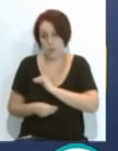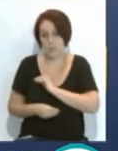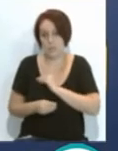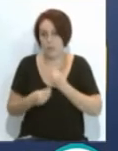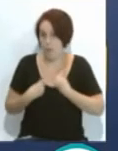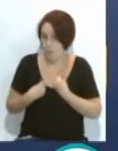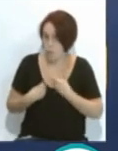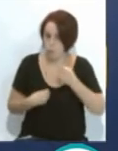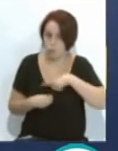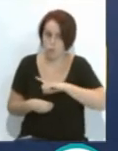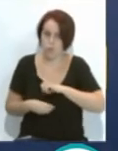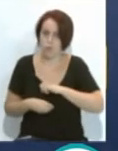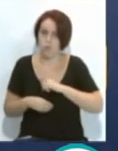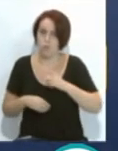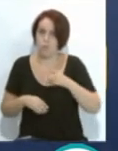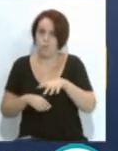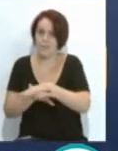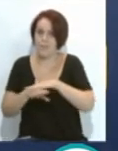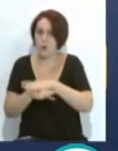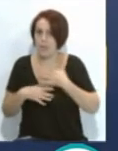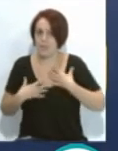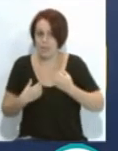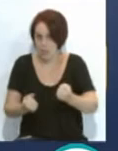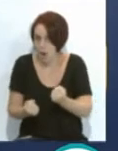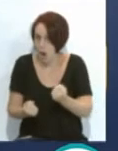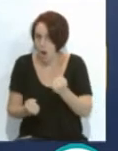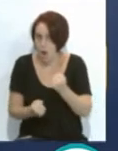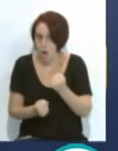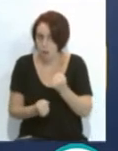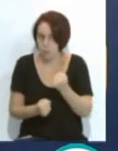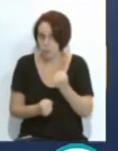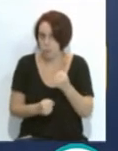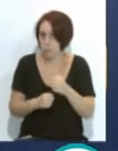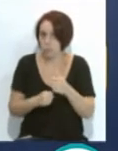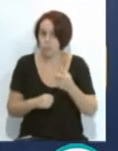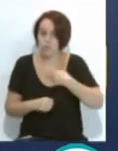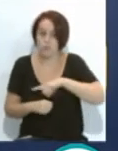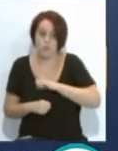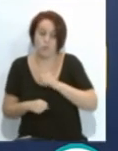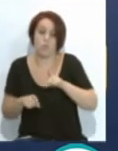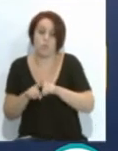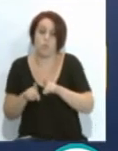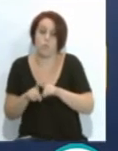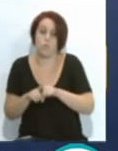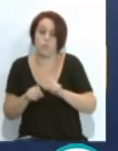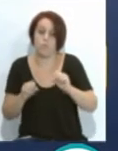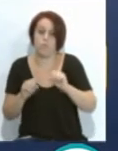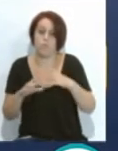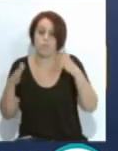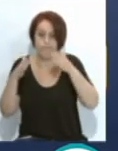tutelados por el Ministerio de Sanidad y que somos al final un foco mediático,